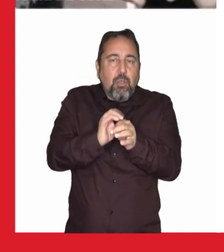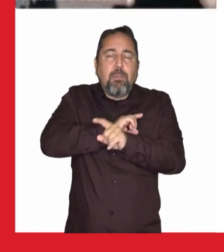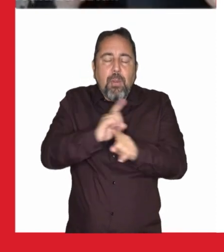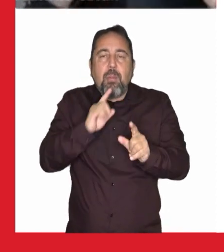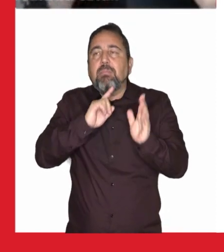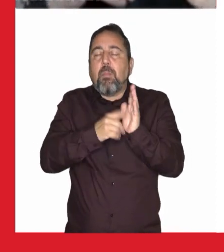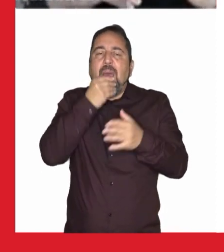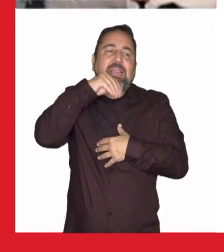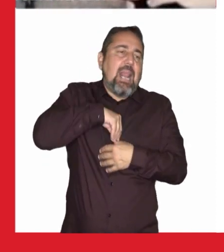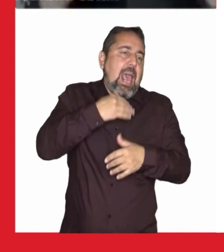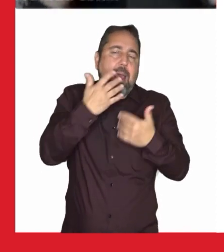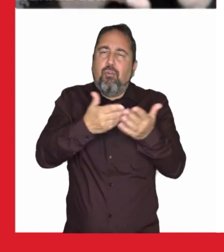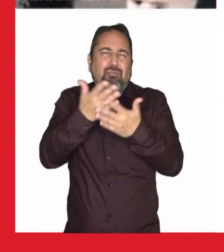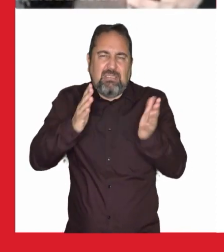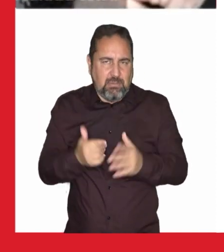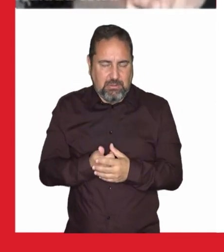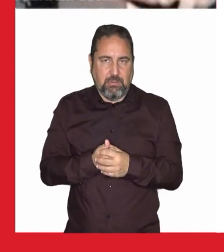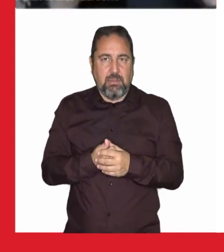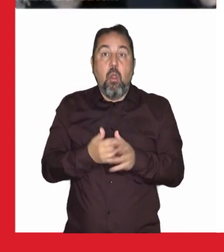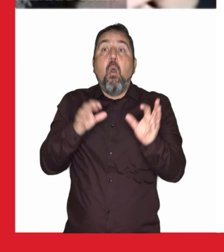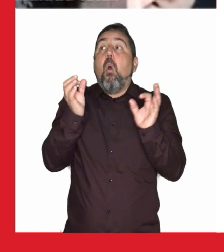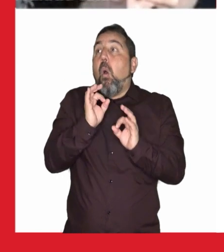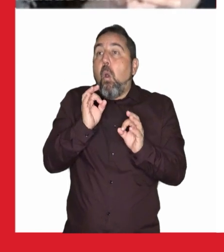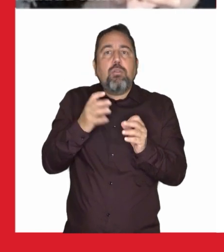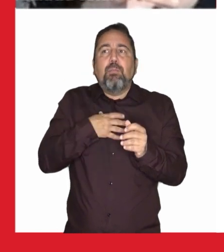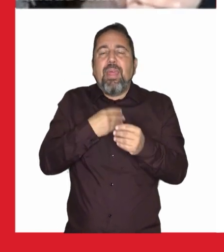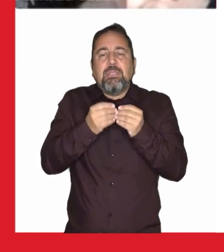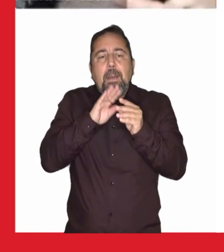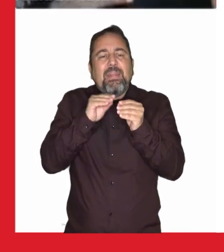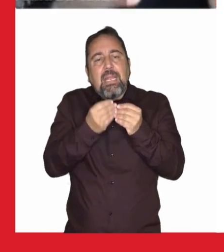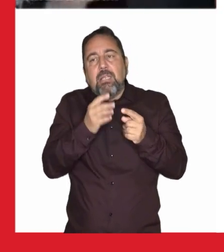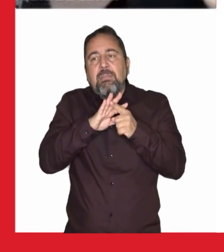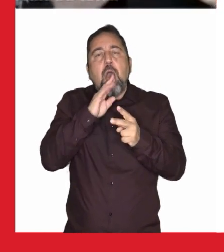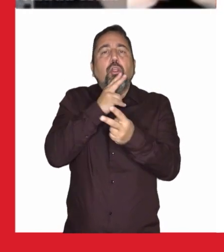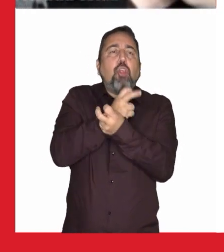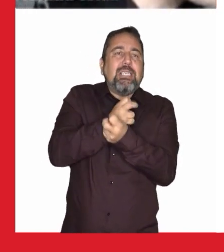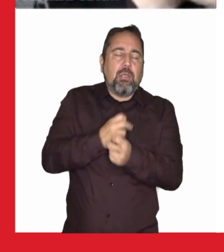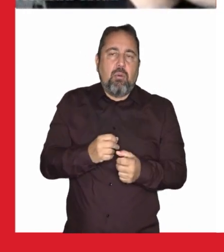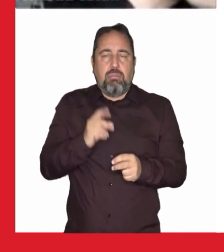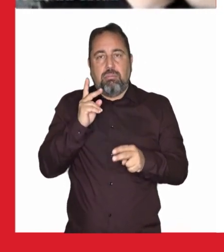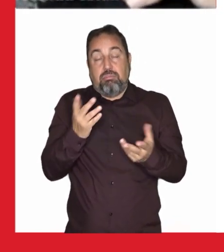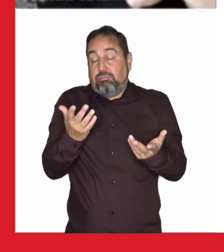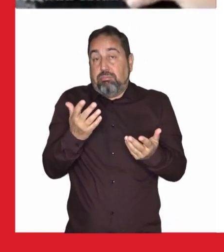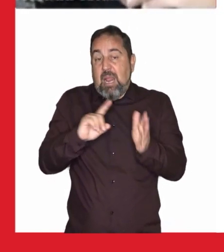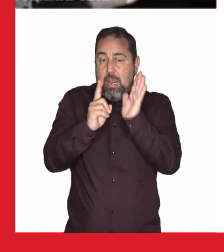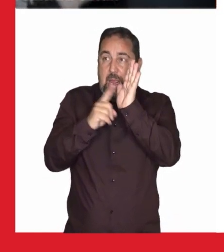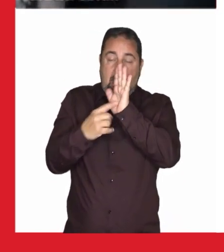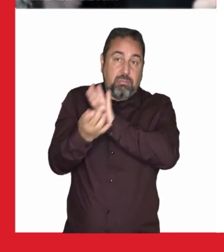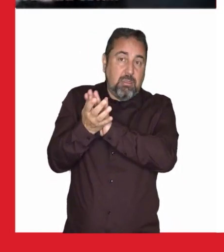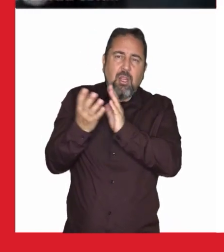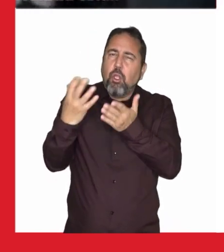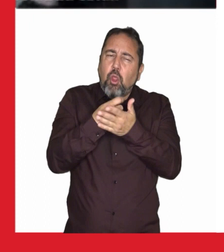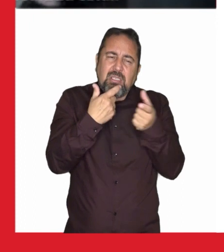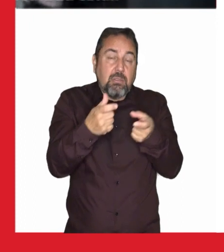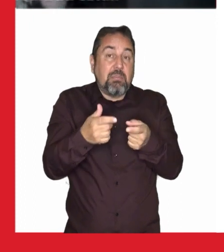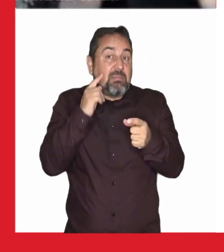de 1 centímetro porque pueden ser peligrosos o se los tragan o yo qué sé. ¿Sí? Pues, o no pueden estar hechos con materiales